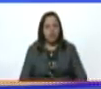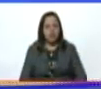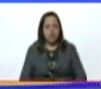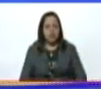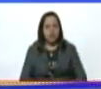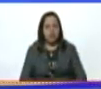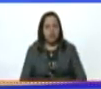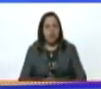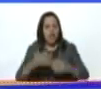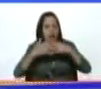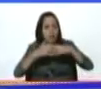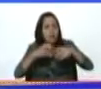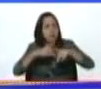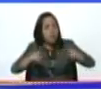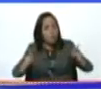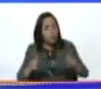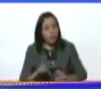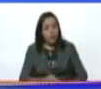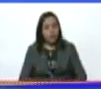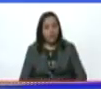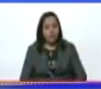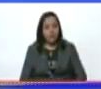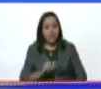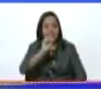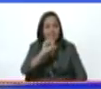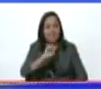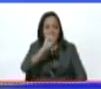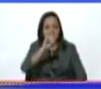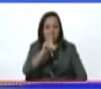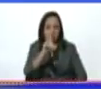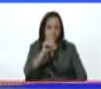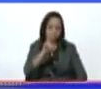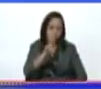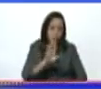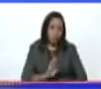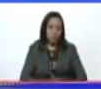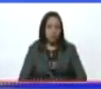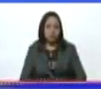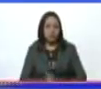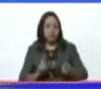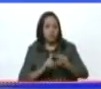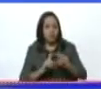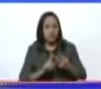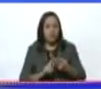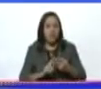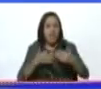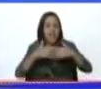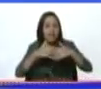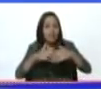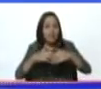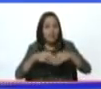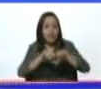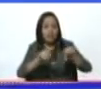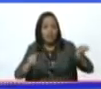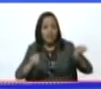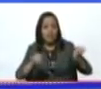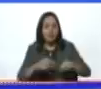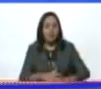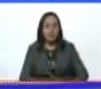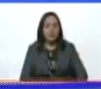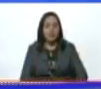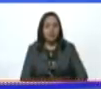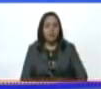Las empresas públicas, Sidor, la empresa de aluminio,